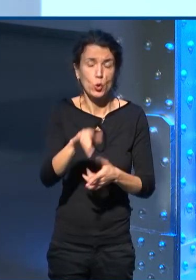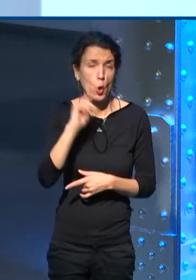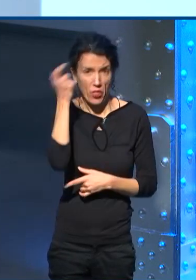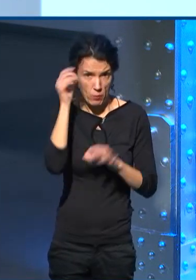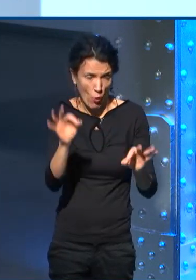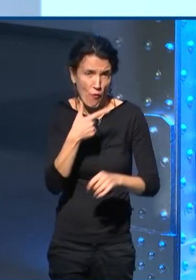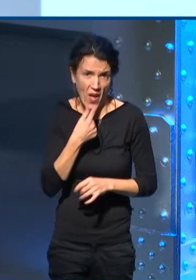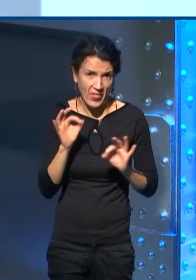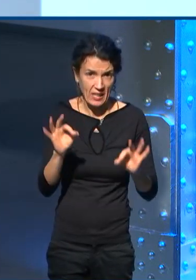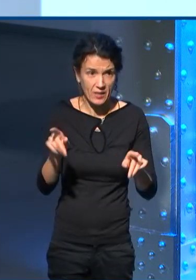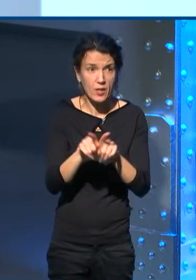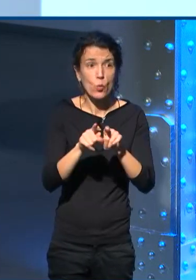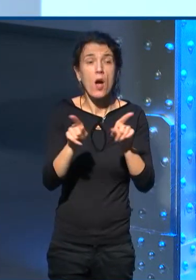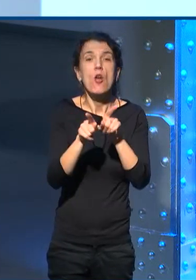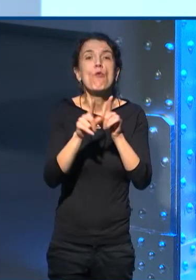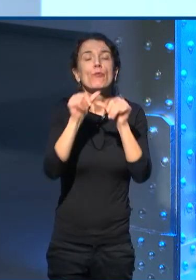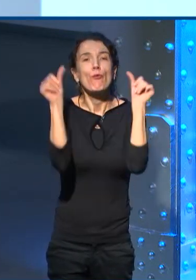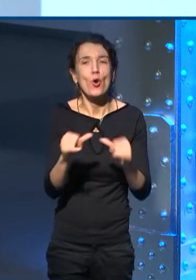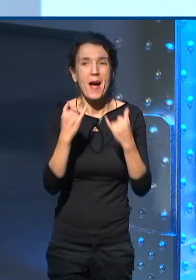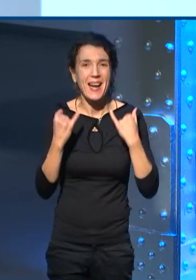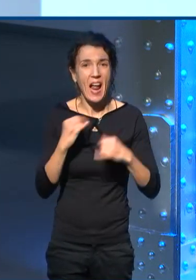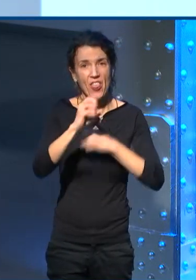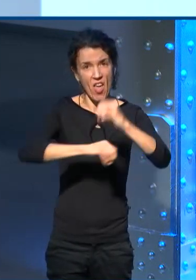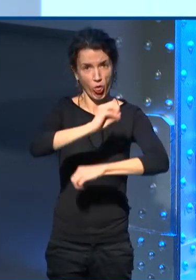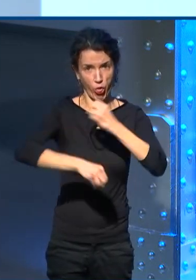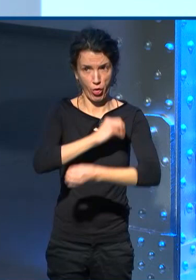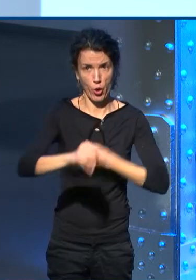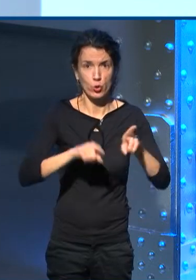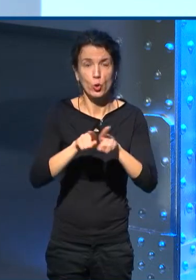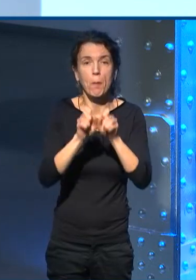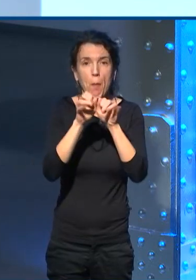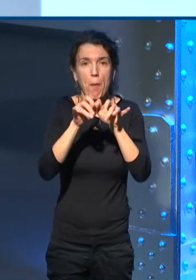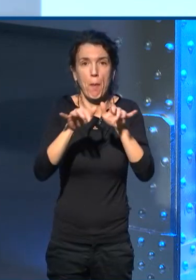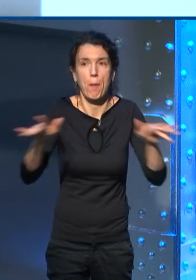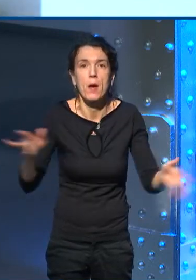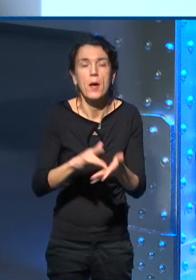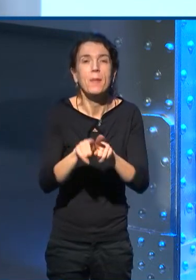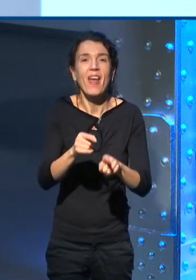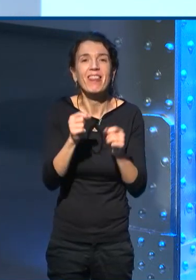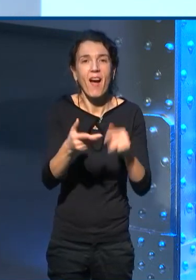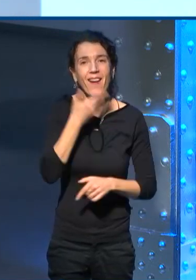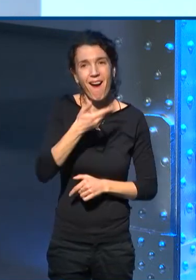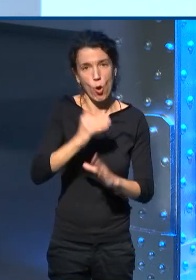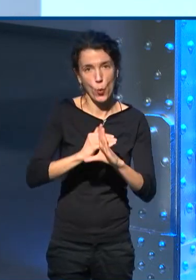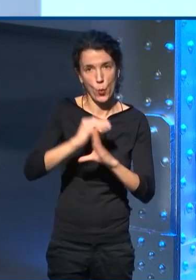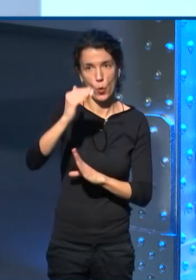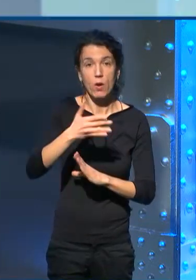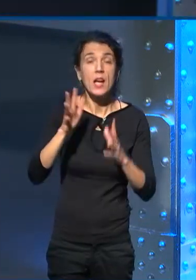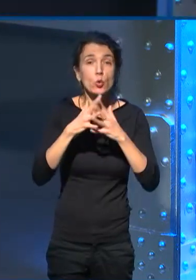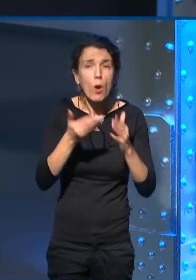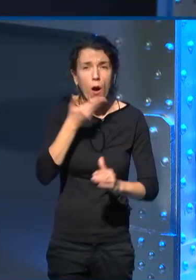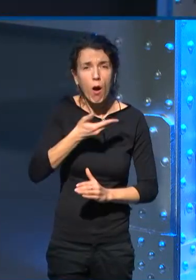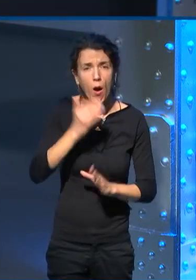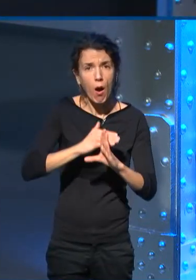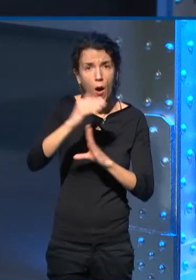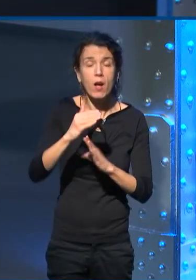conceptualmente muy sencillo. Lo que tenemos es una fuente de radiación, un material radiactivo, que se está, digamos, desintegrando y está generando calor. Se calienta unas estructuras que por